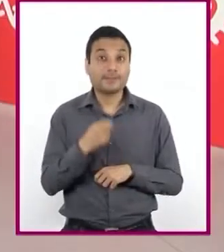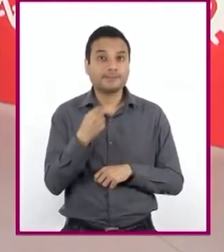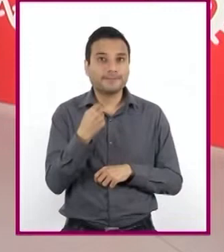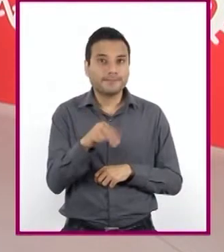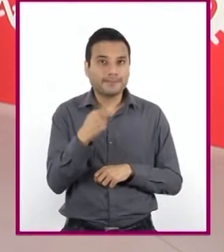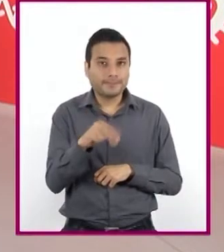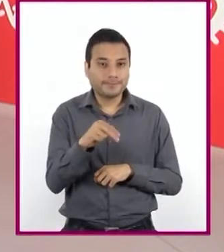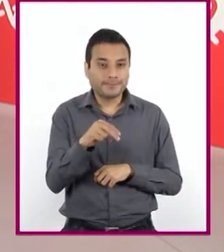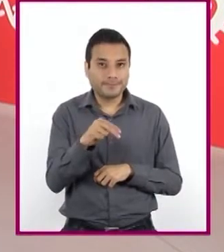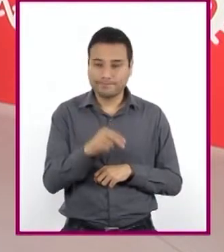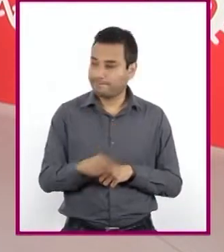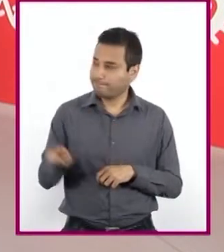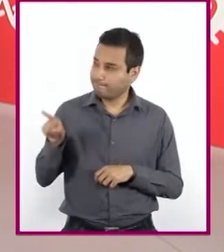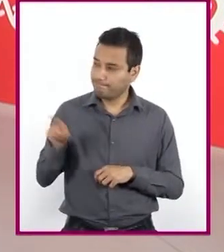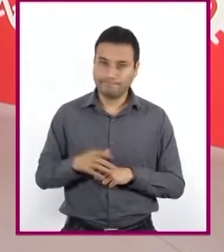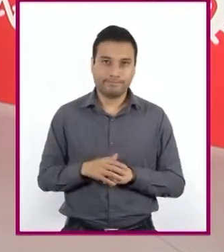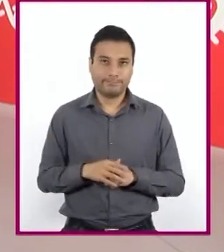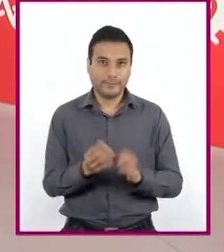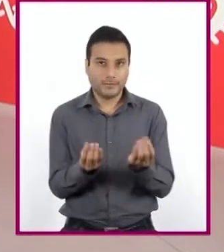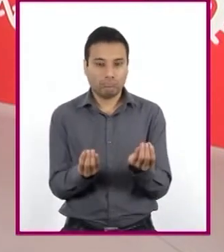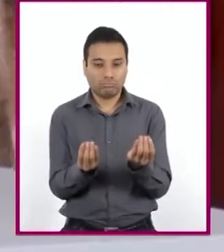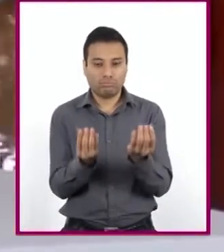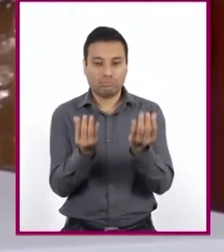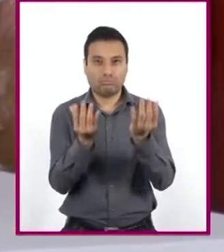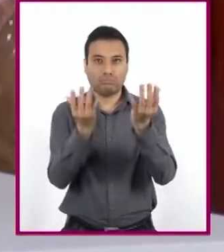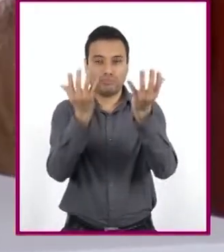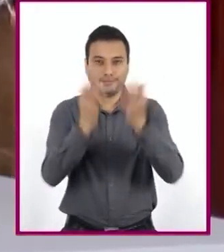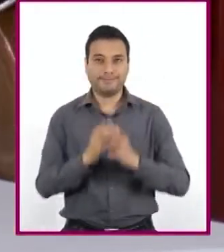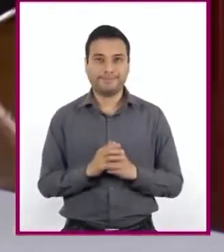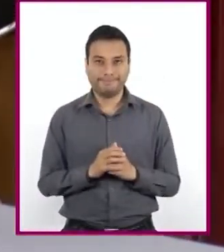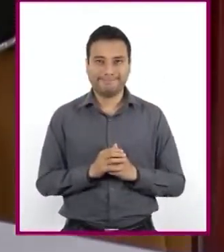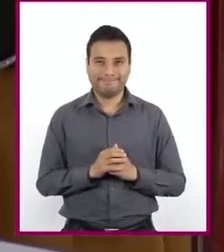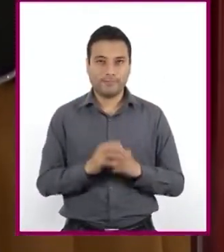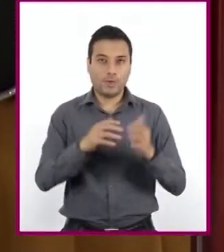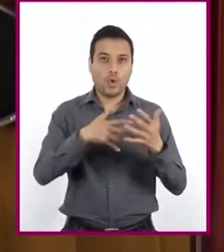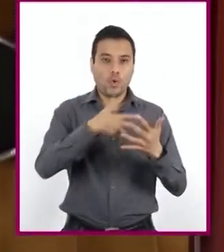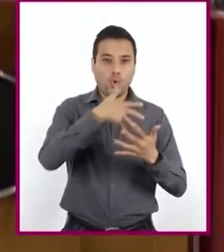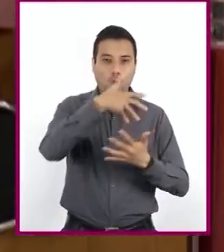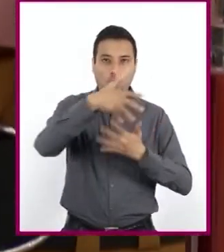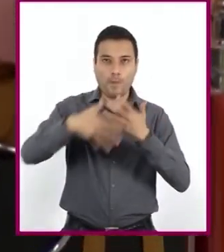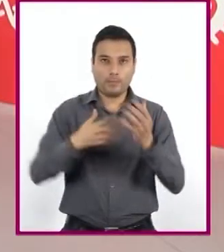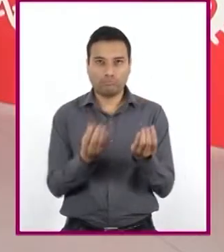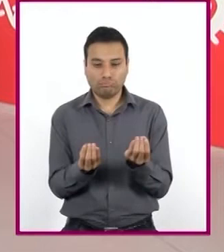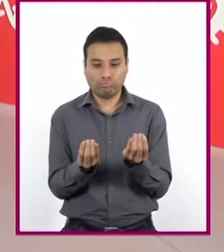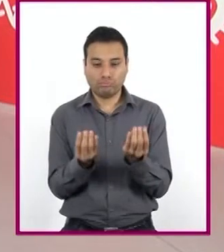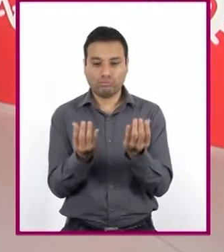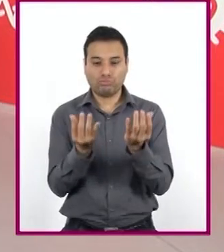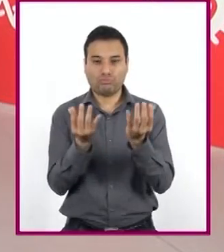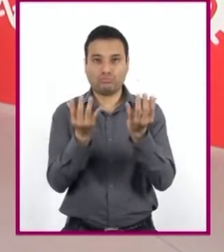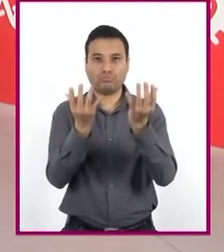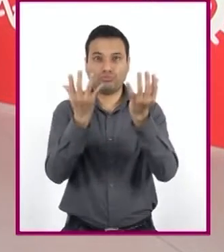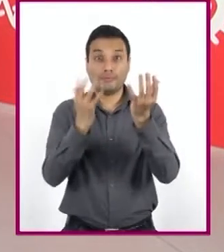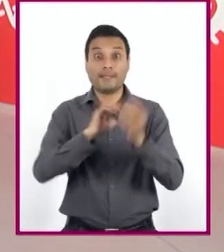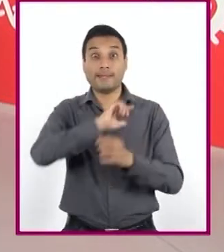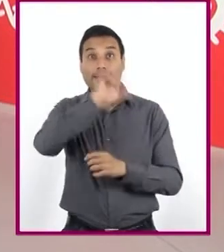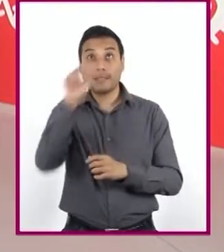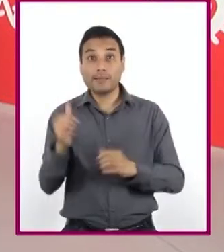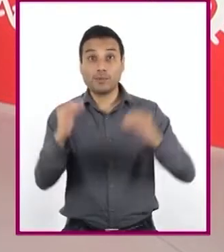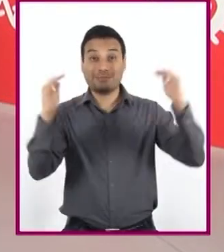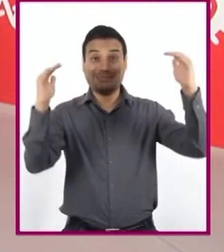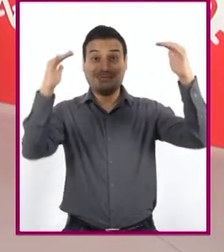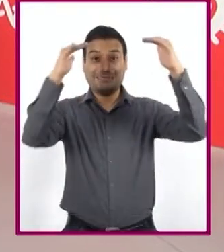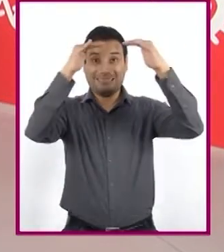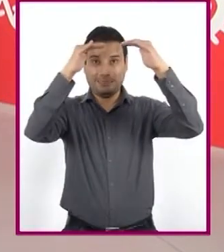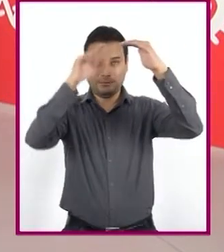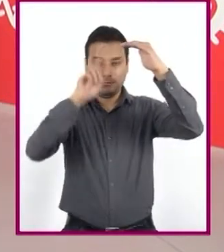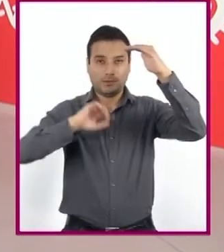llama evaporación. El vapor sube hacia la atmósfera, pero queda atrapado en ella, evitando